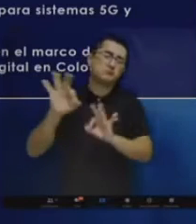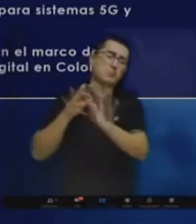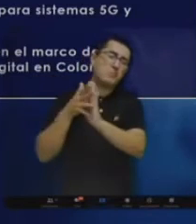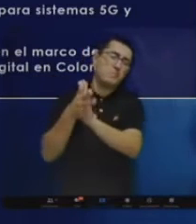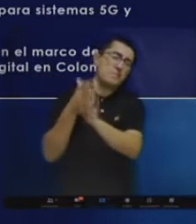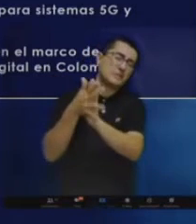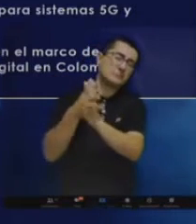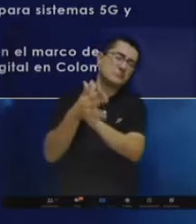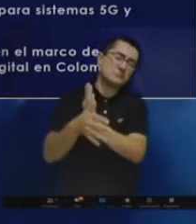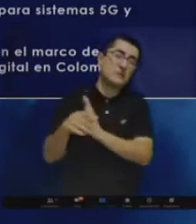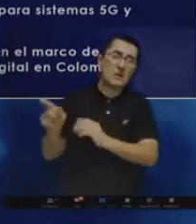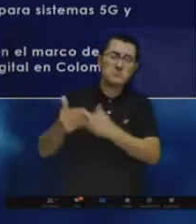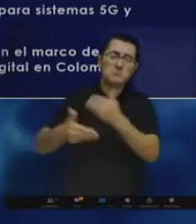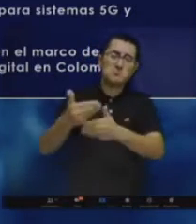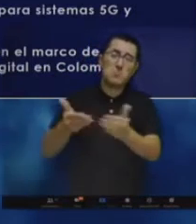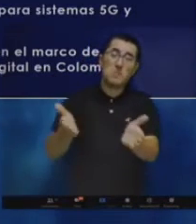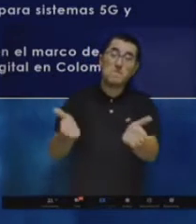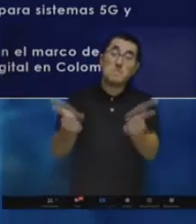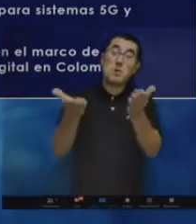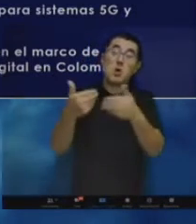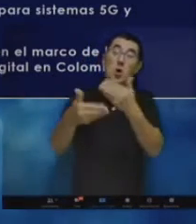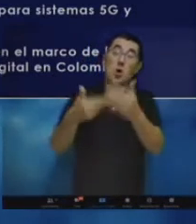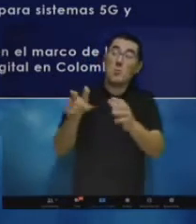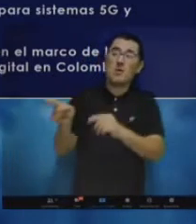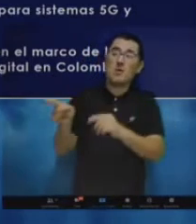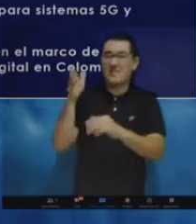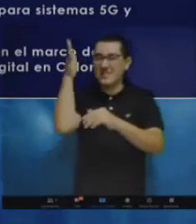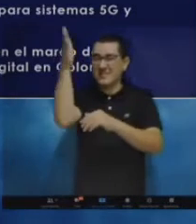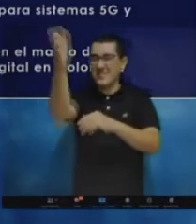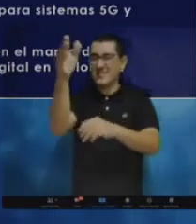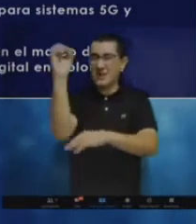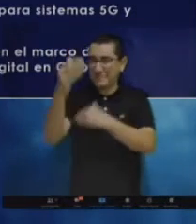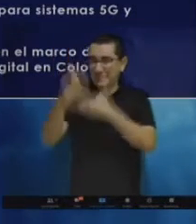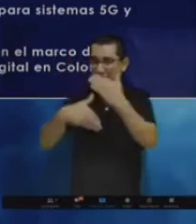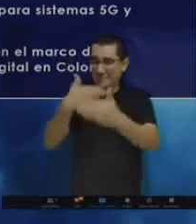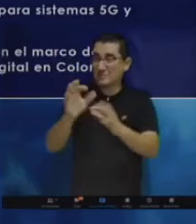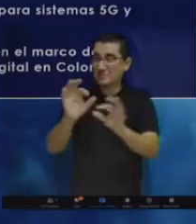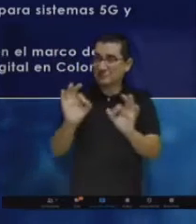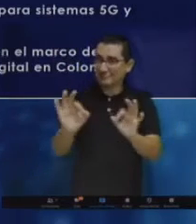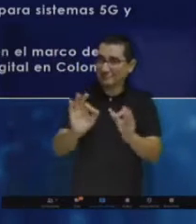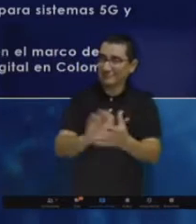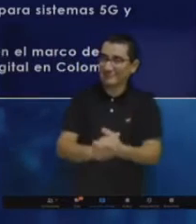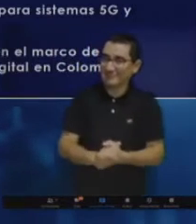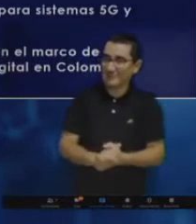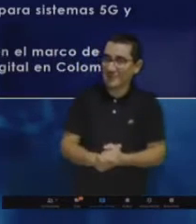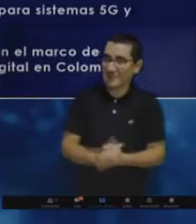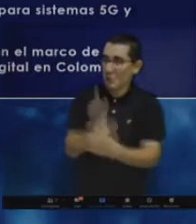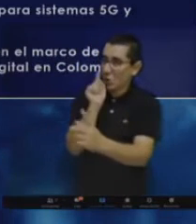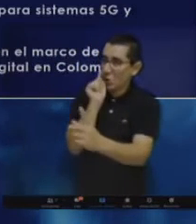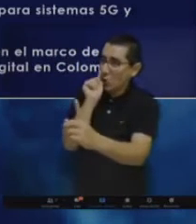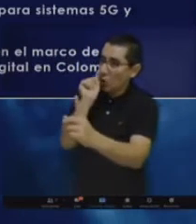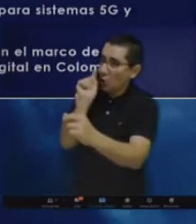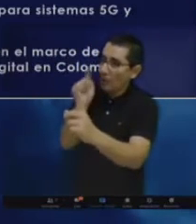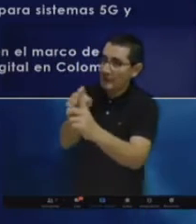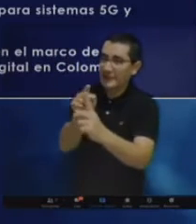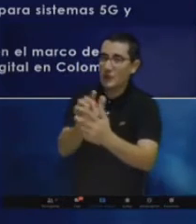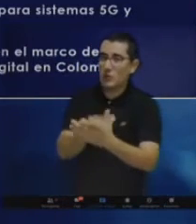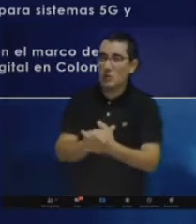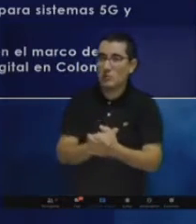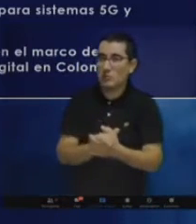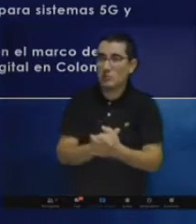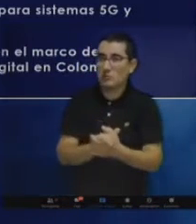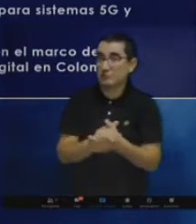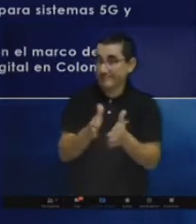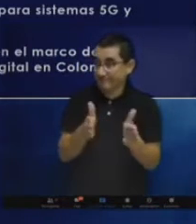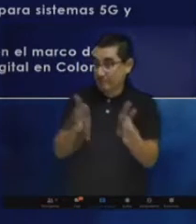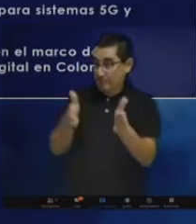preparación de la conferencia para ese periodo. Dichos avances consisten en la expresión